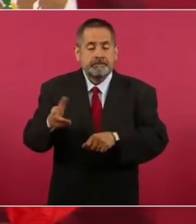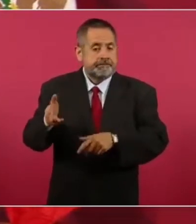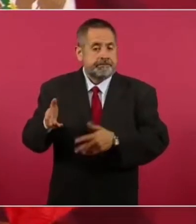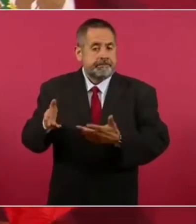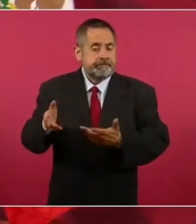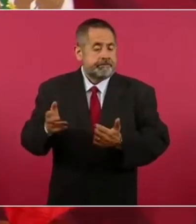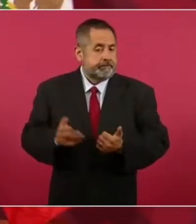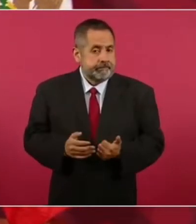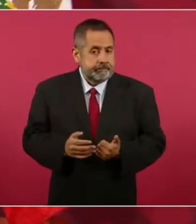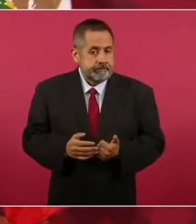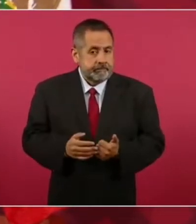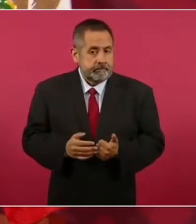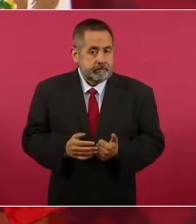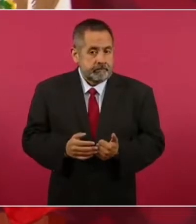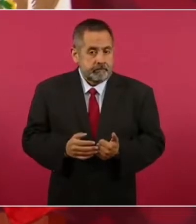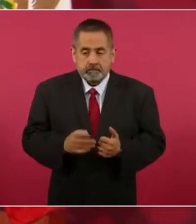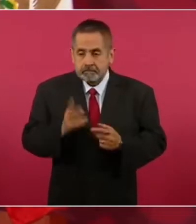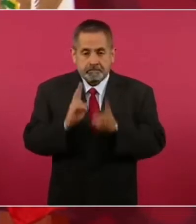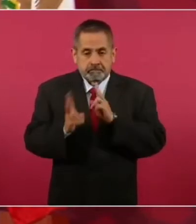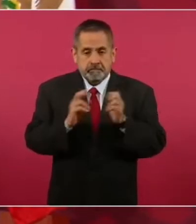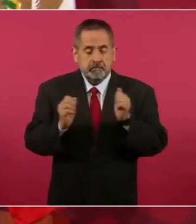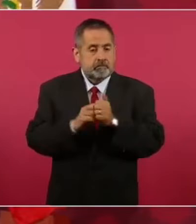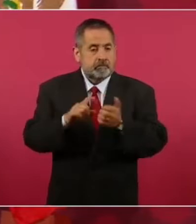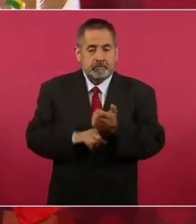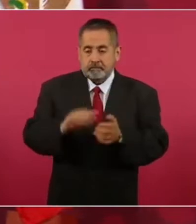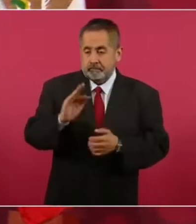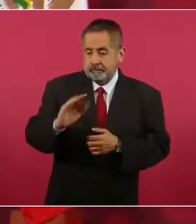cuando se establece una conversación con Calderón